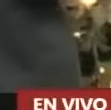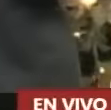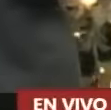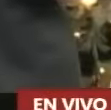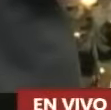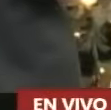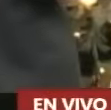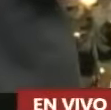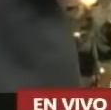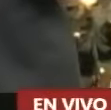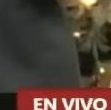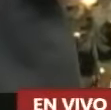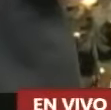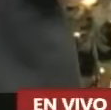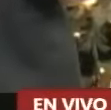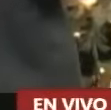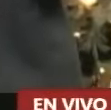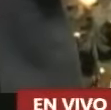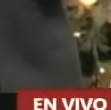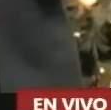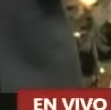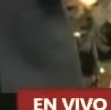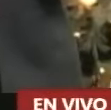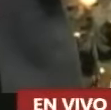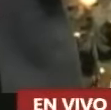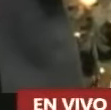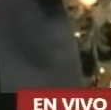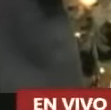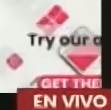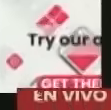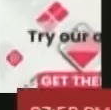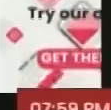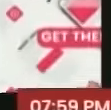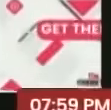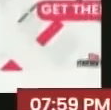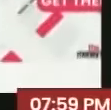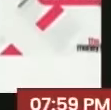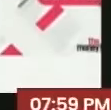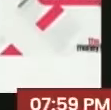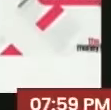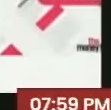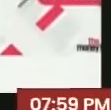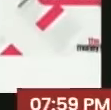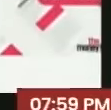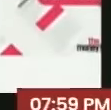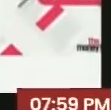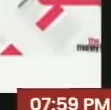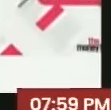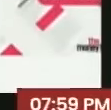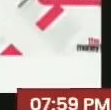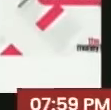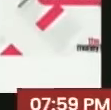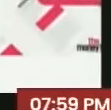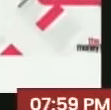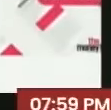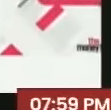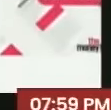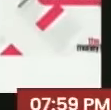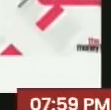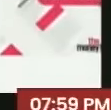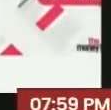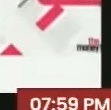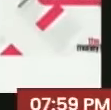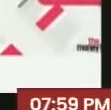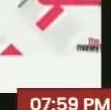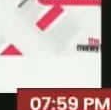materia científica en nuestro país. Revisamos Últimas Noticias. IVIC impulsa el plan para erradicar la malaria en el país. Así promueve